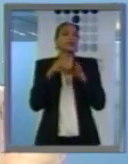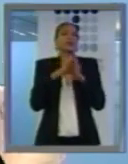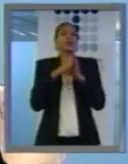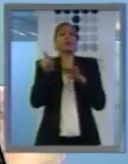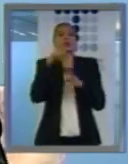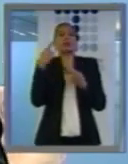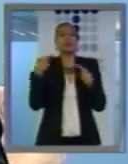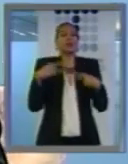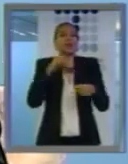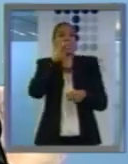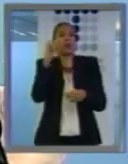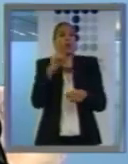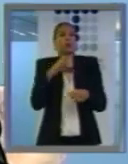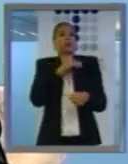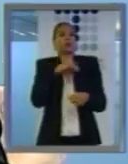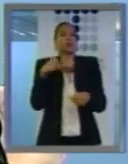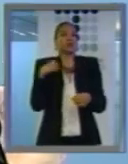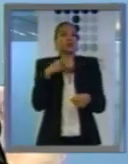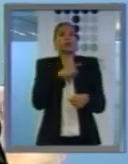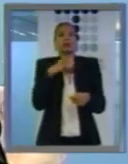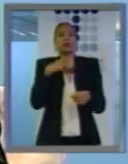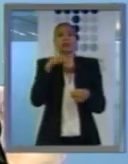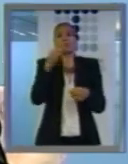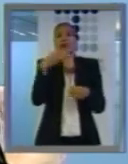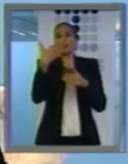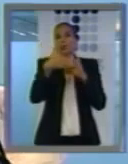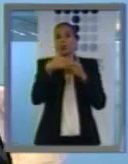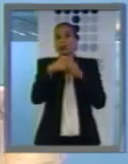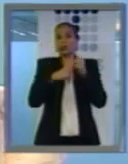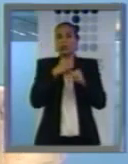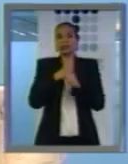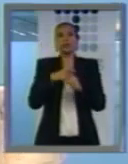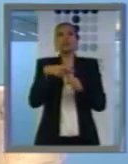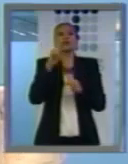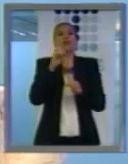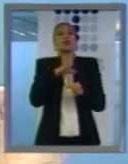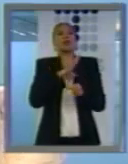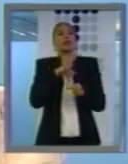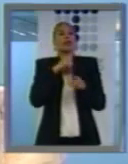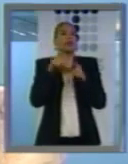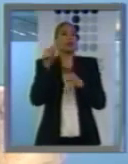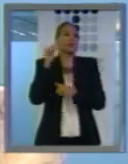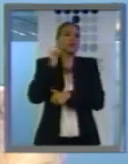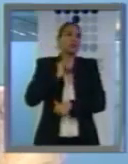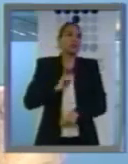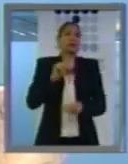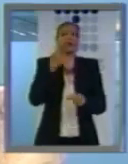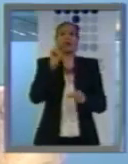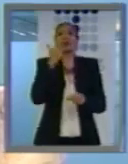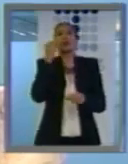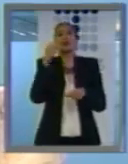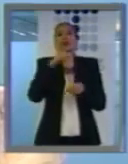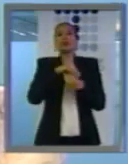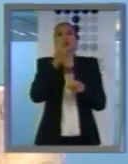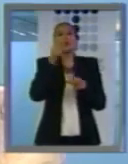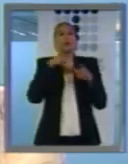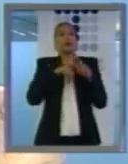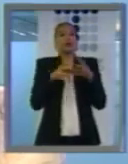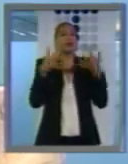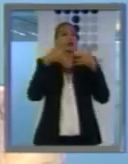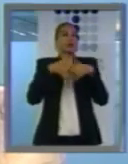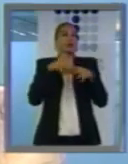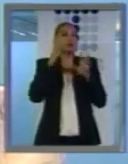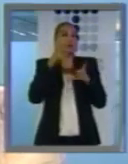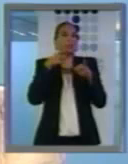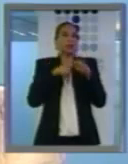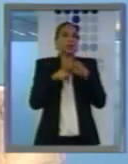sujetos obligados cumpliendo, se dieron hasta mayo del año que entra. Pero, corrígeme, comisionada, esto no implica que no empiecen a cumplir ya